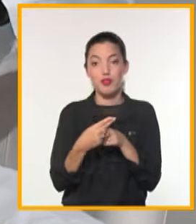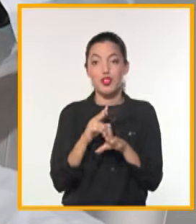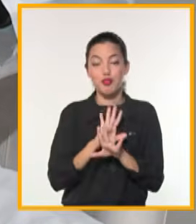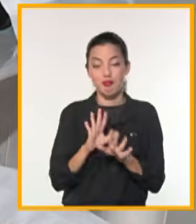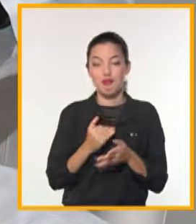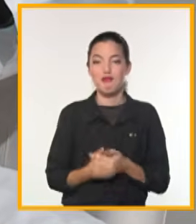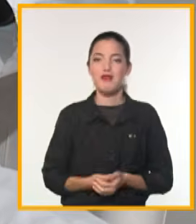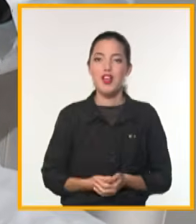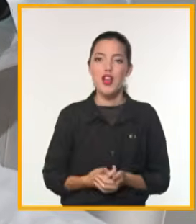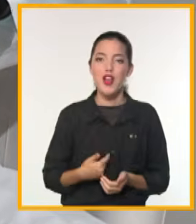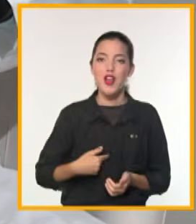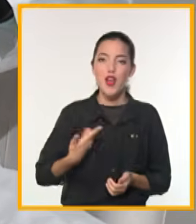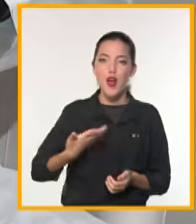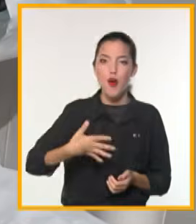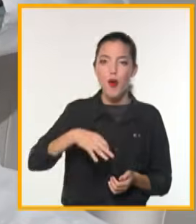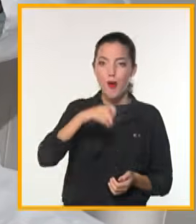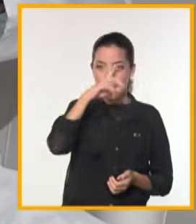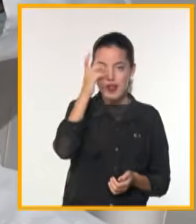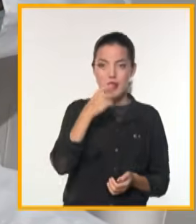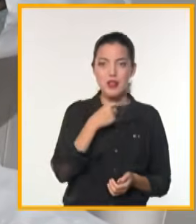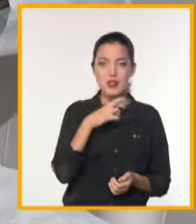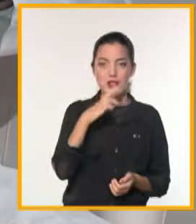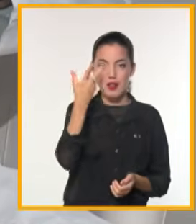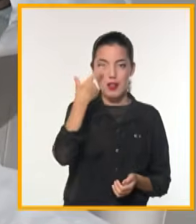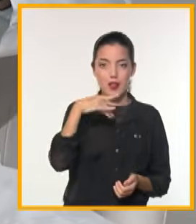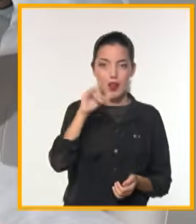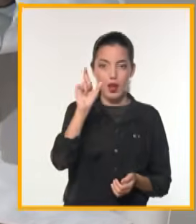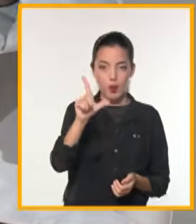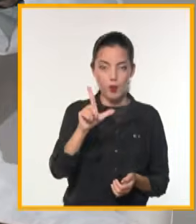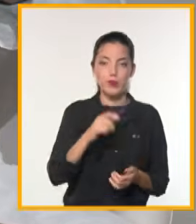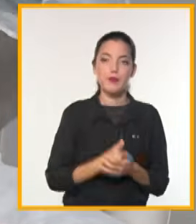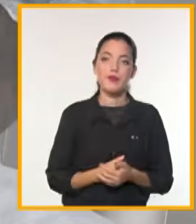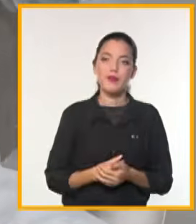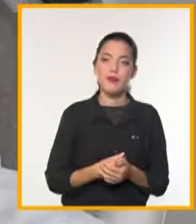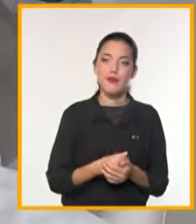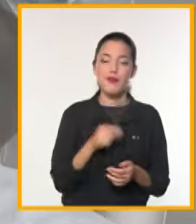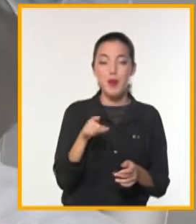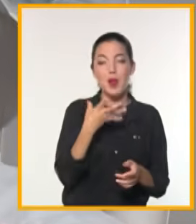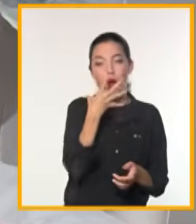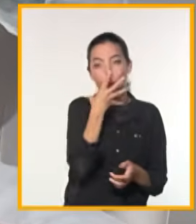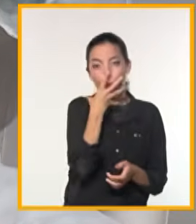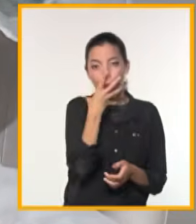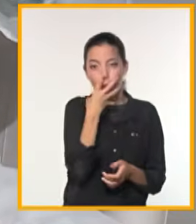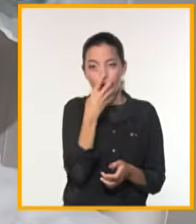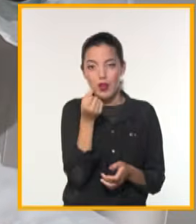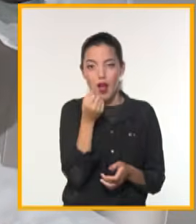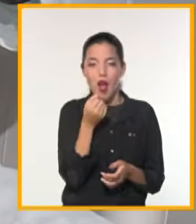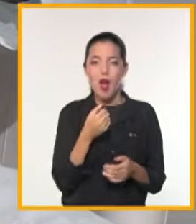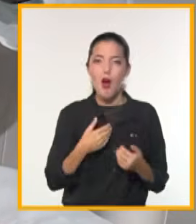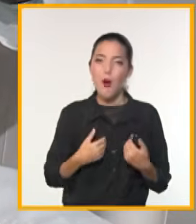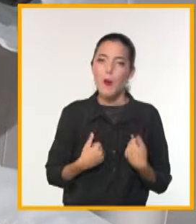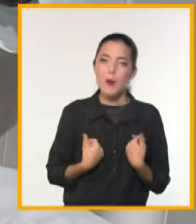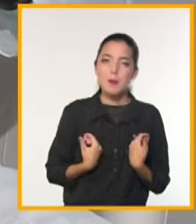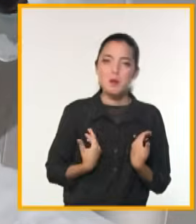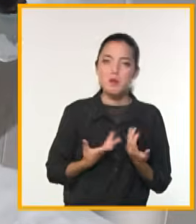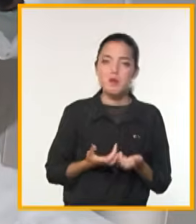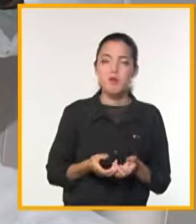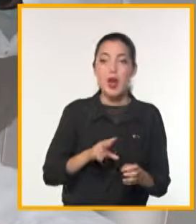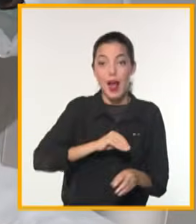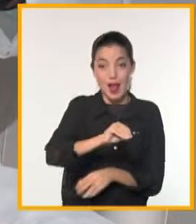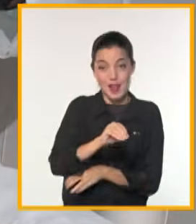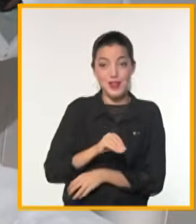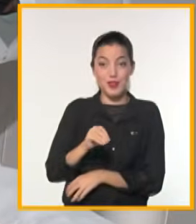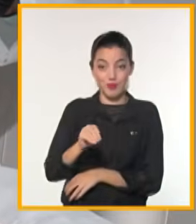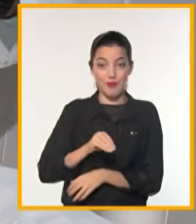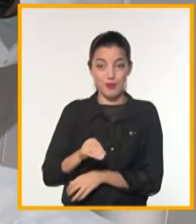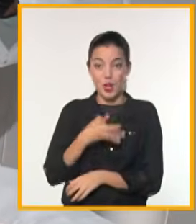José Raúl, y ahí empezamos, José Raúl, porque a él le gustaba mucho el ajedrez, pues José